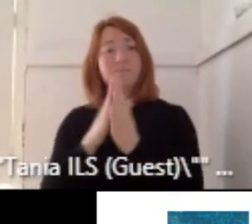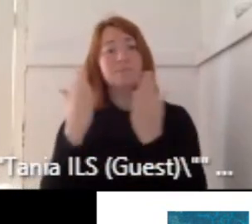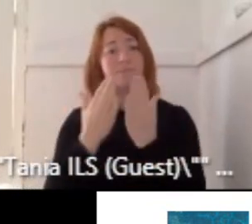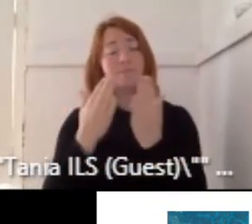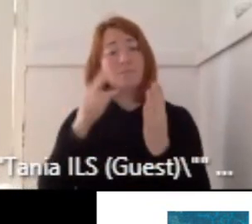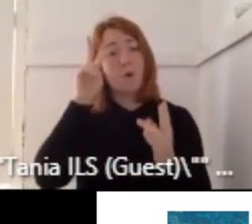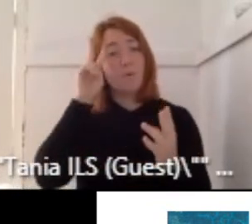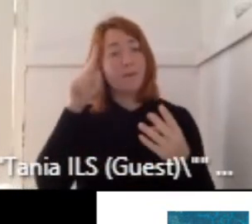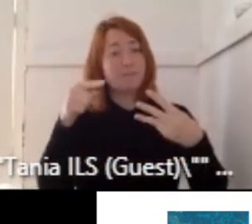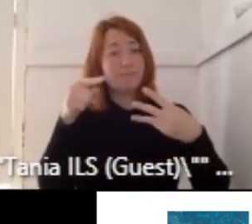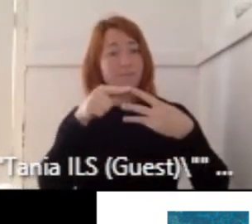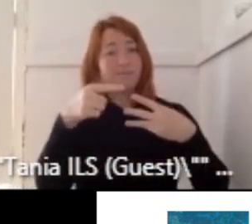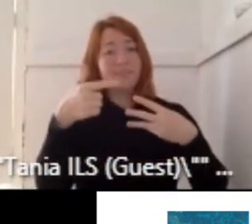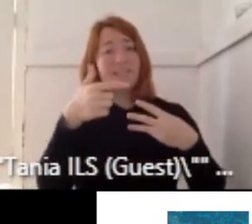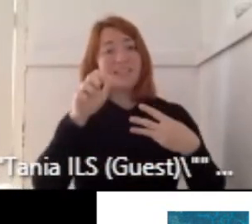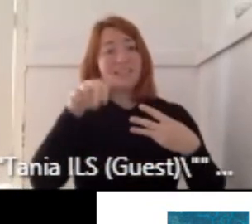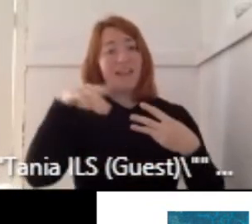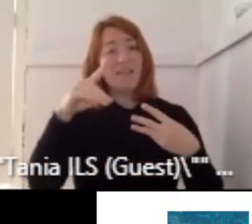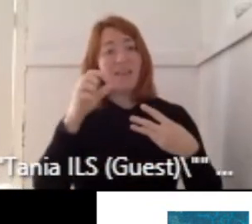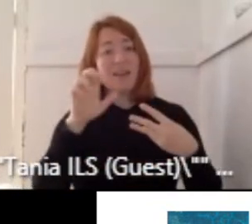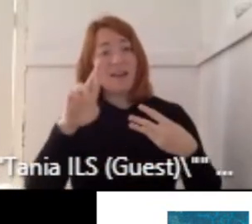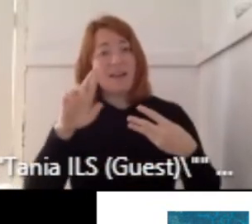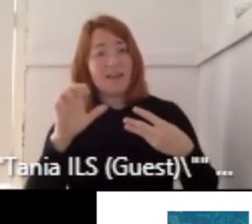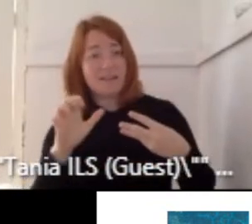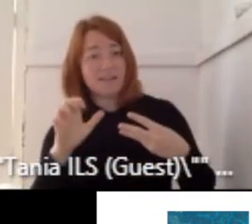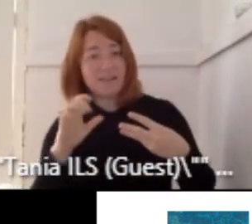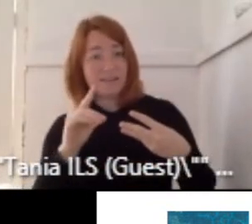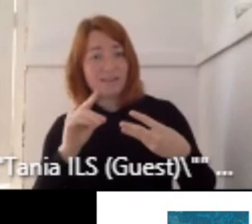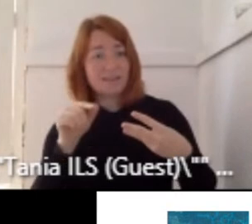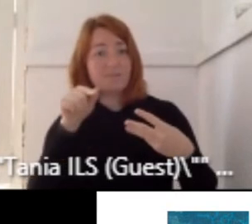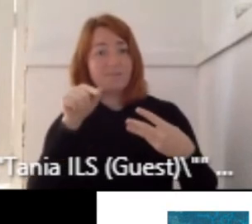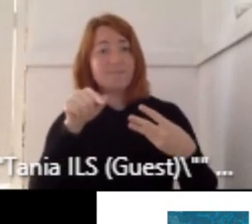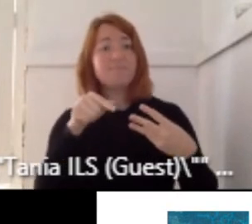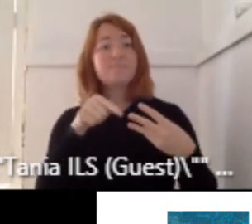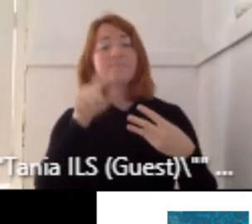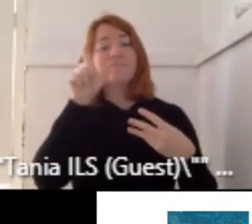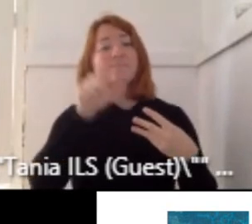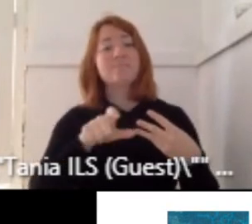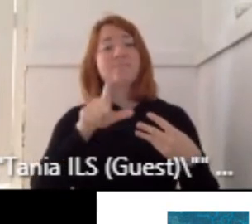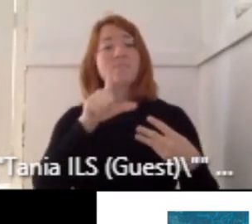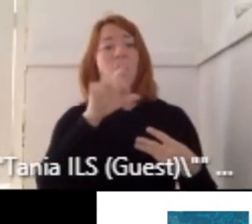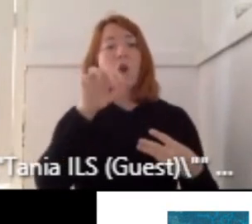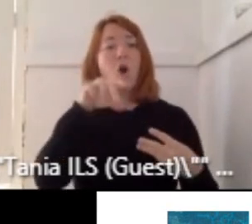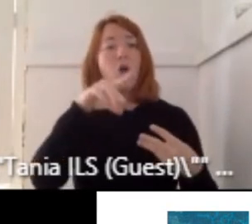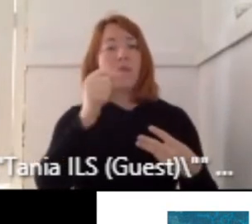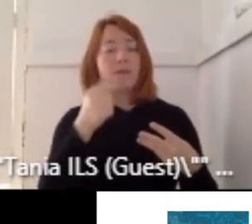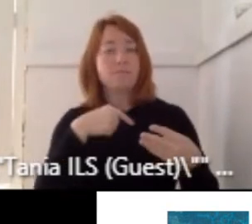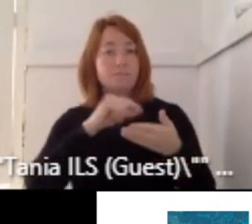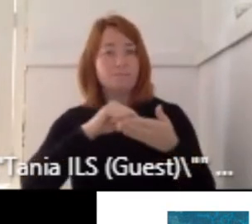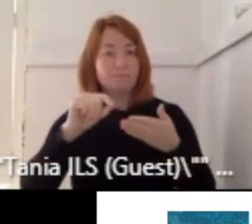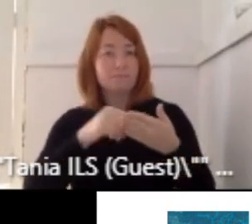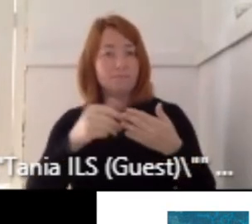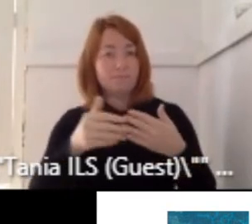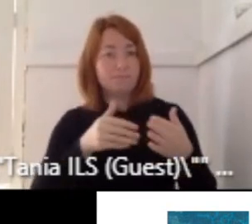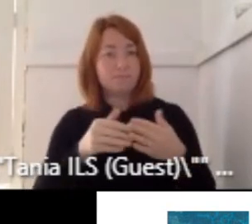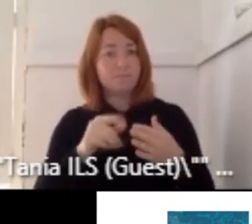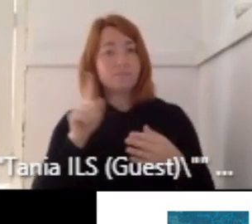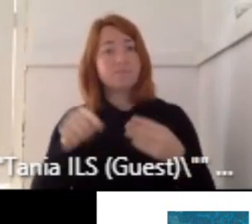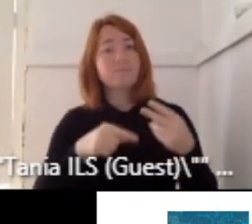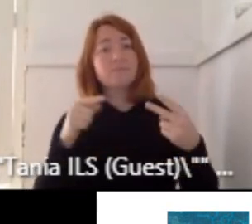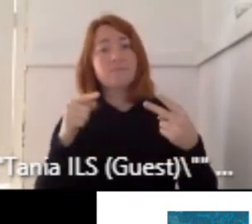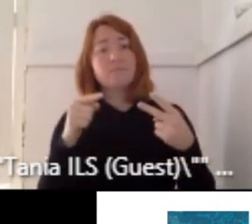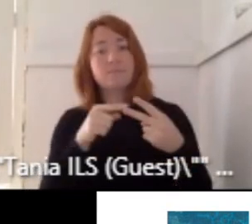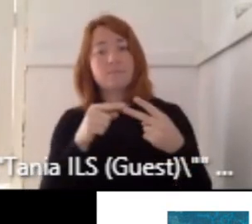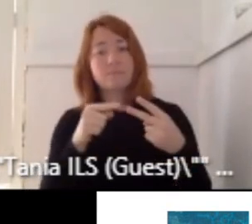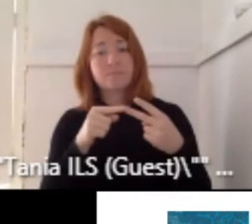Innovations in Science and Engineering, editado por Londa Sibinger, o en la misma línea el libro de Carolina